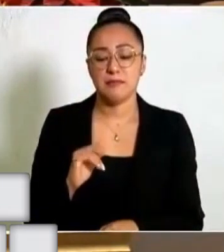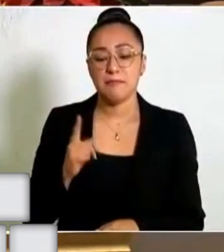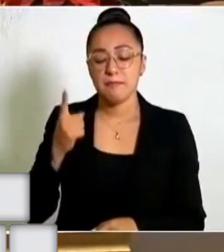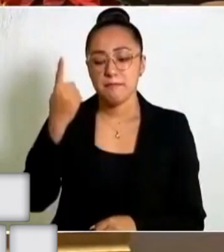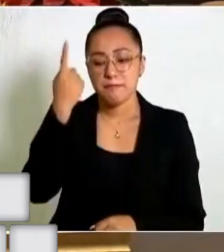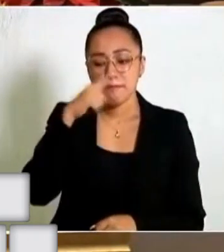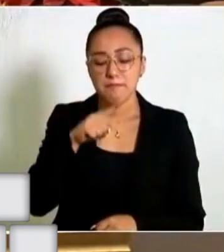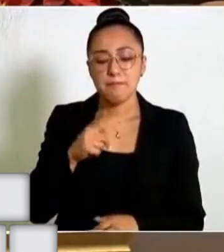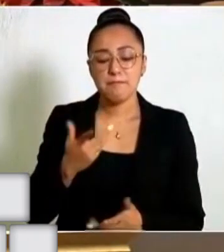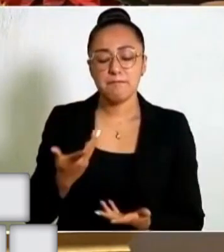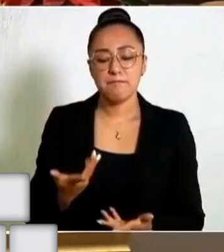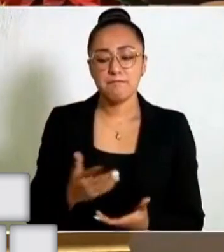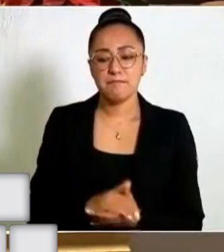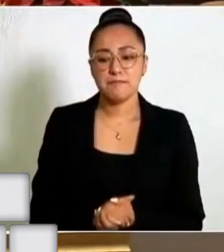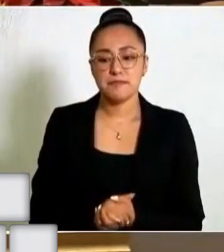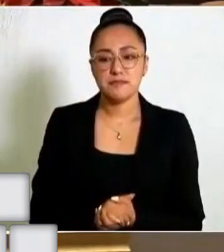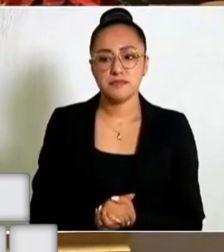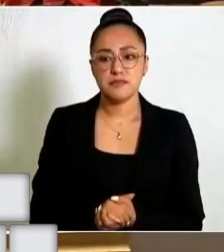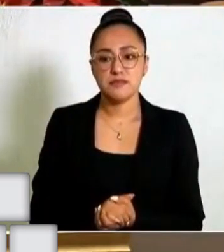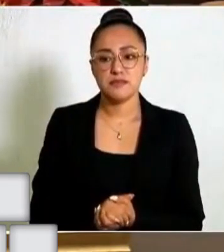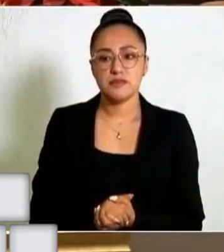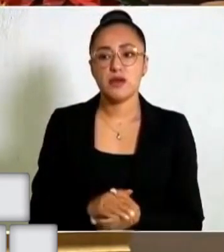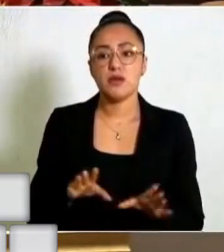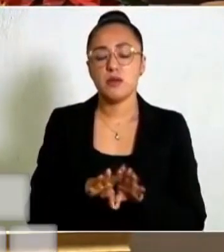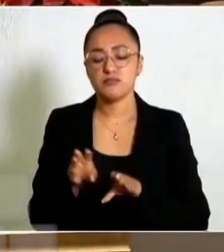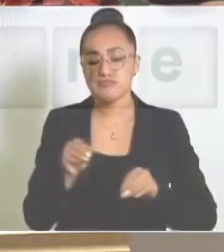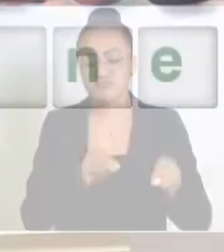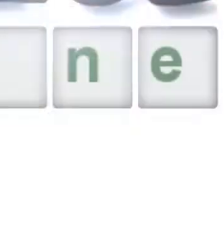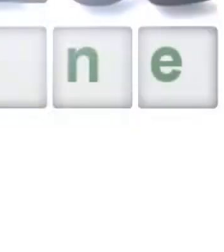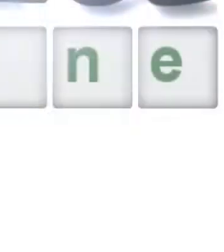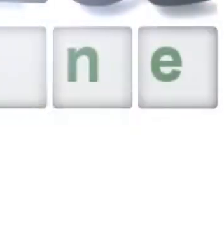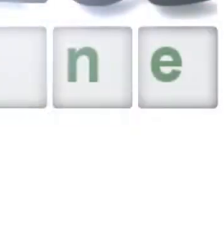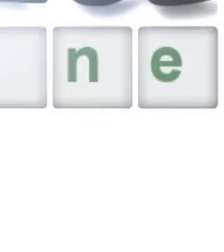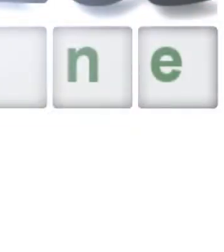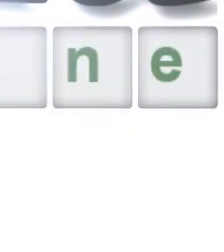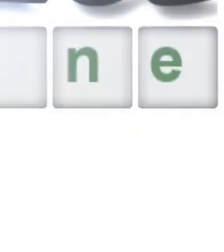regular el comercio en las calles